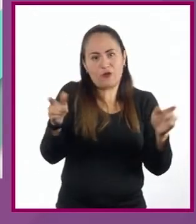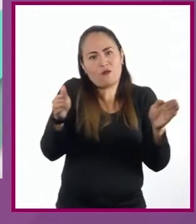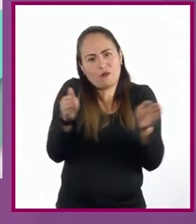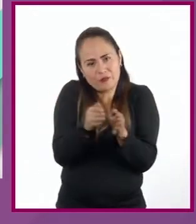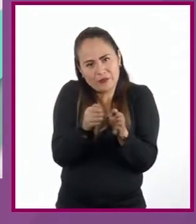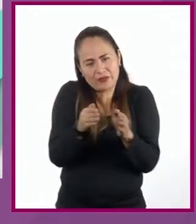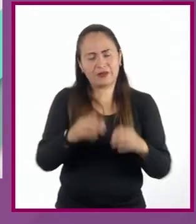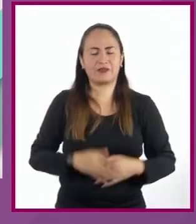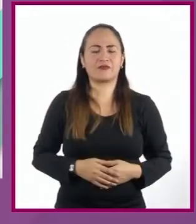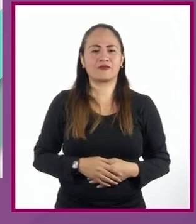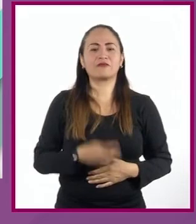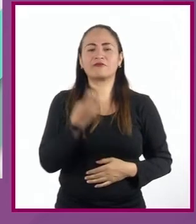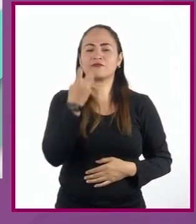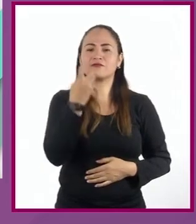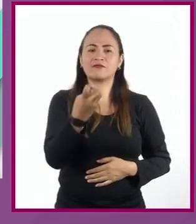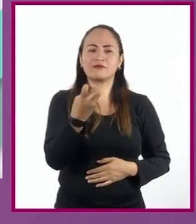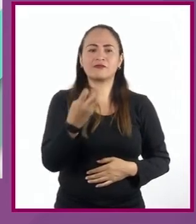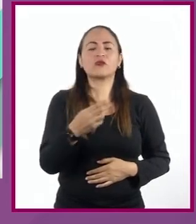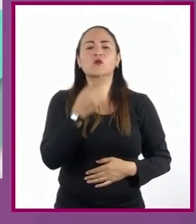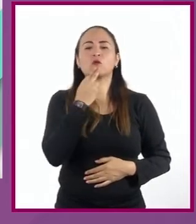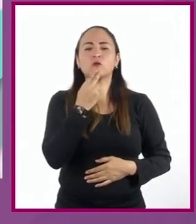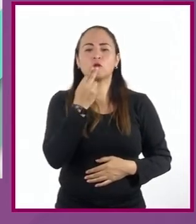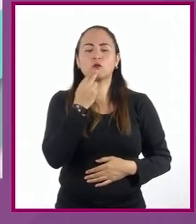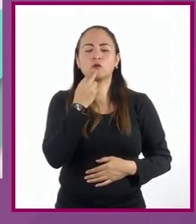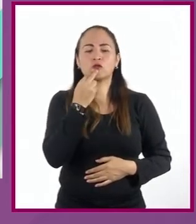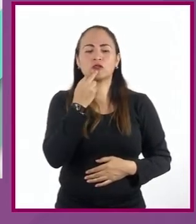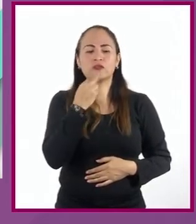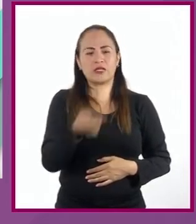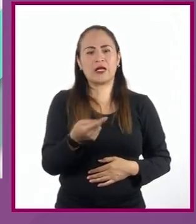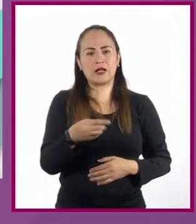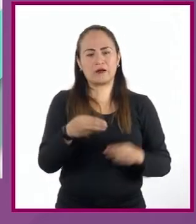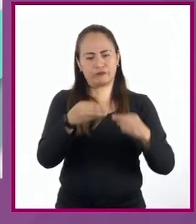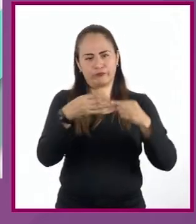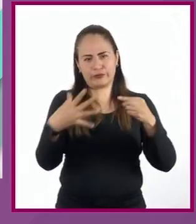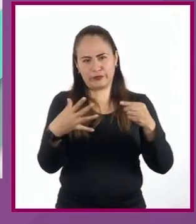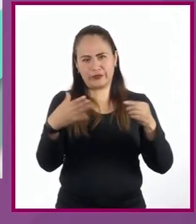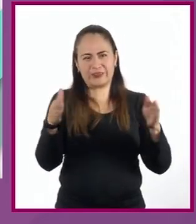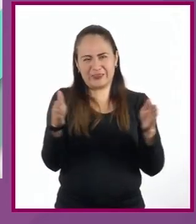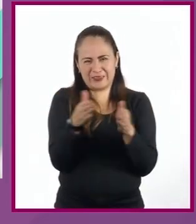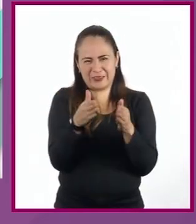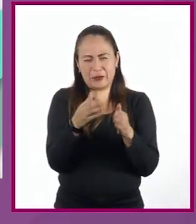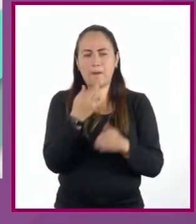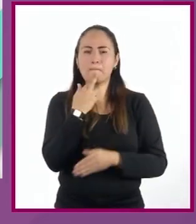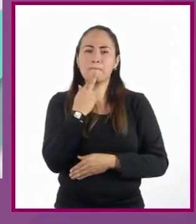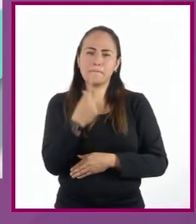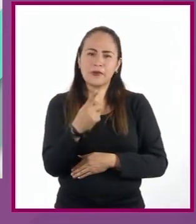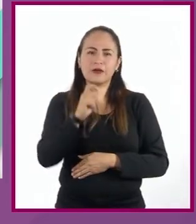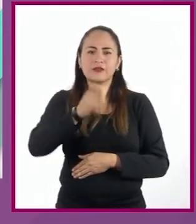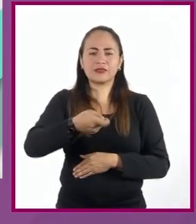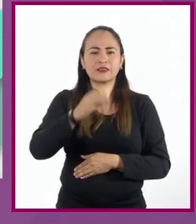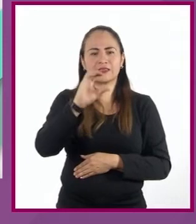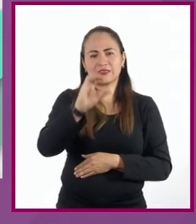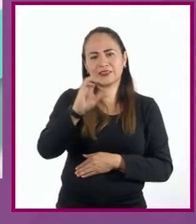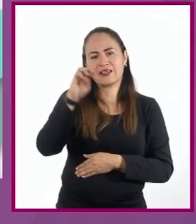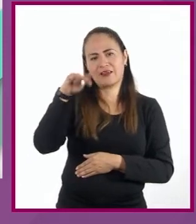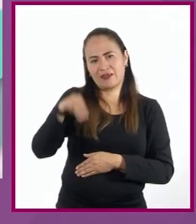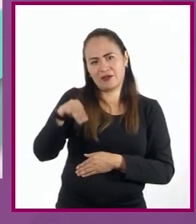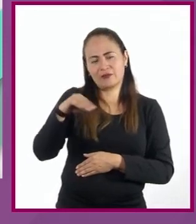metro. Por lo tanto, usaremos un submúltiplo y la mejor opción es el centímetro.